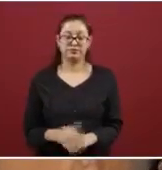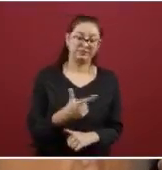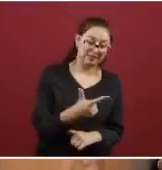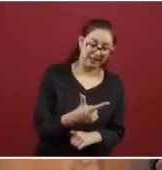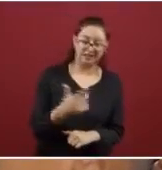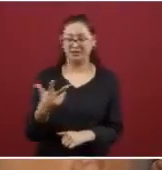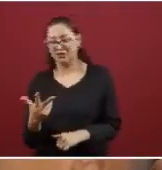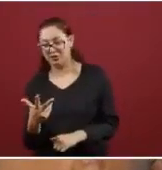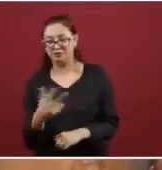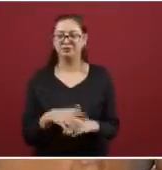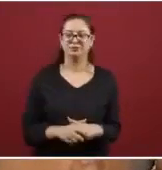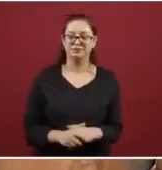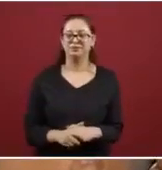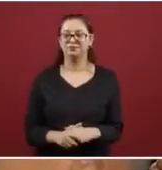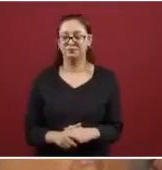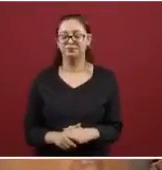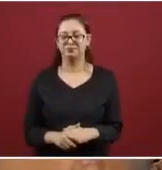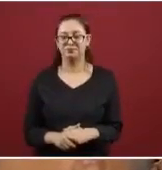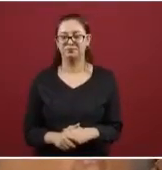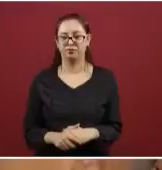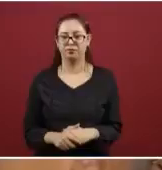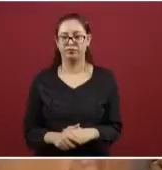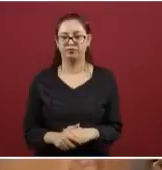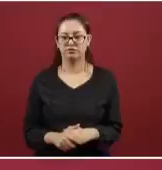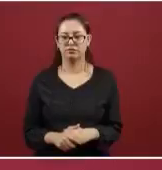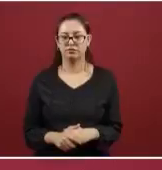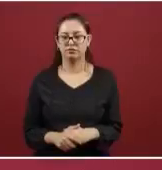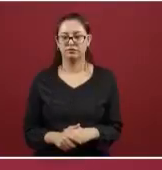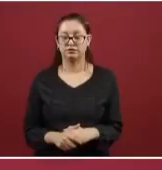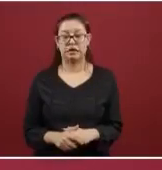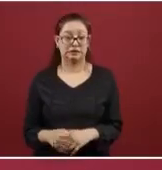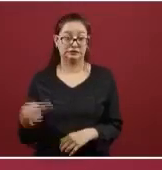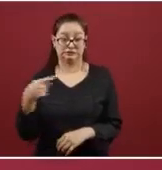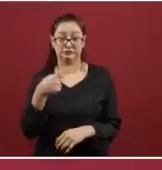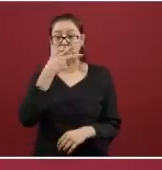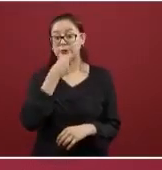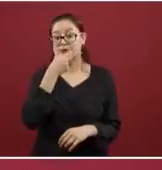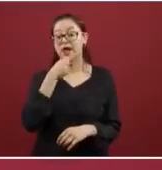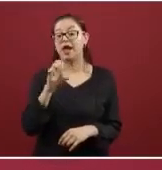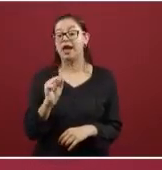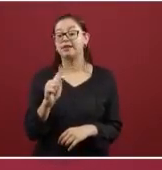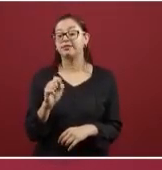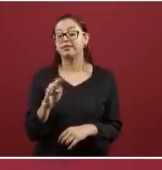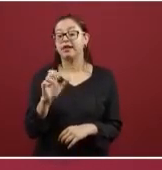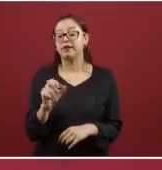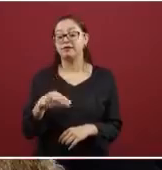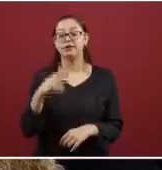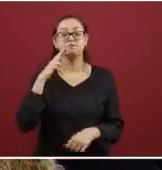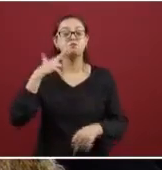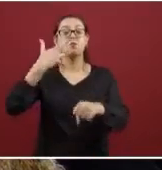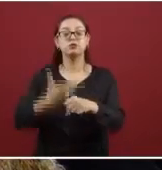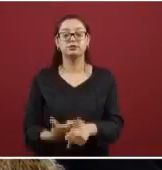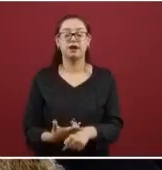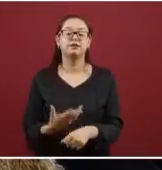8, 7, claro, 7. Esteban se hace cargo de